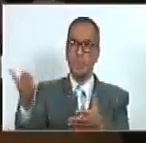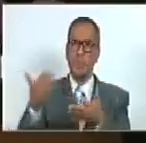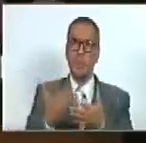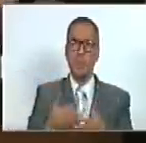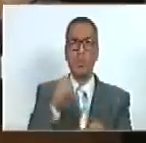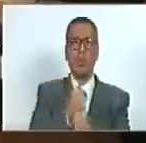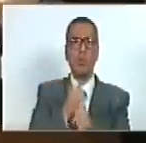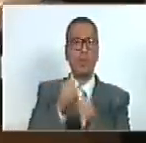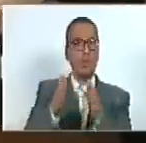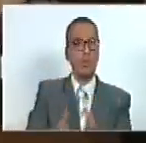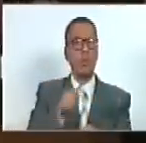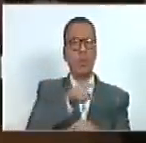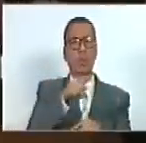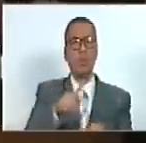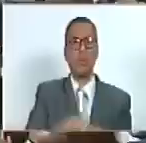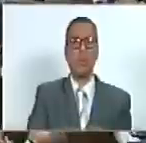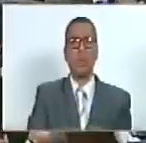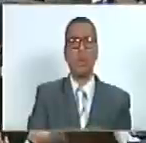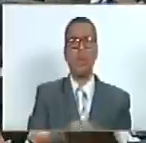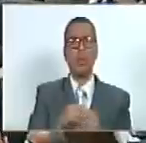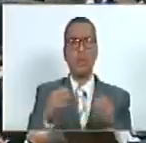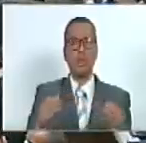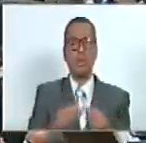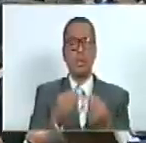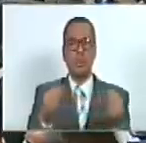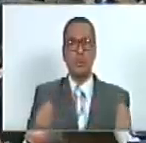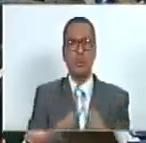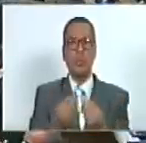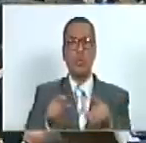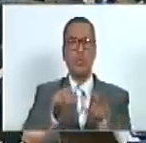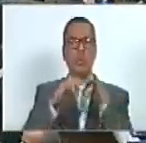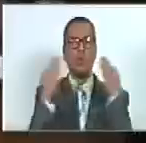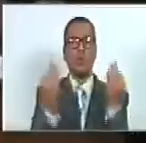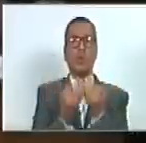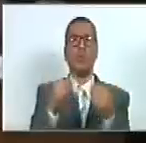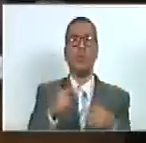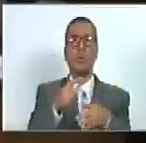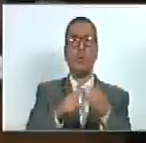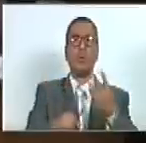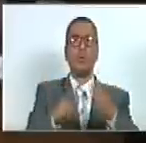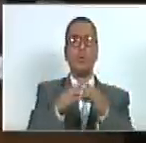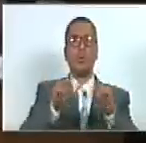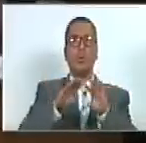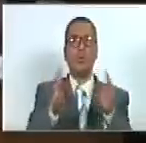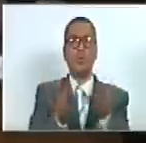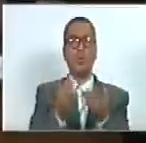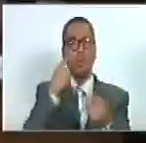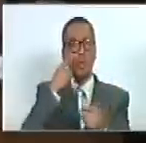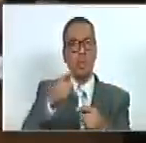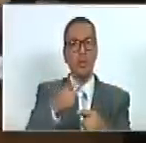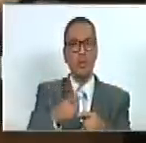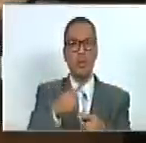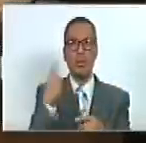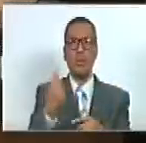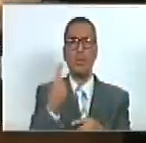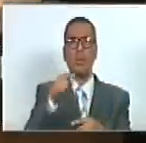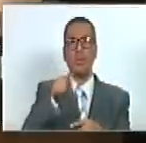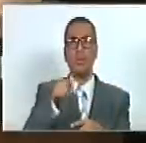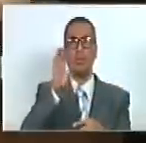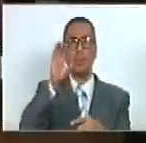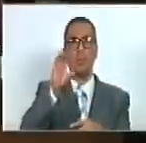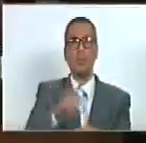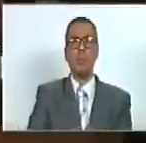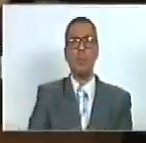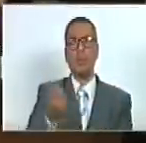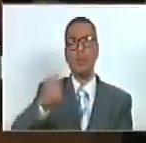los trabajadores y a las trabajadoras y a su grupo familiar. ¿En qué parte del mundo se ve esto? Solamente en un país